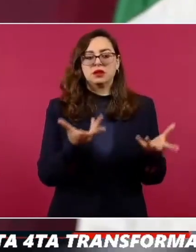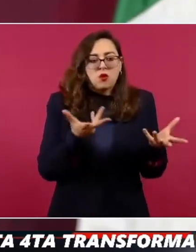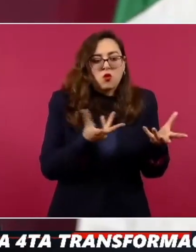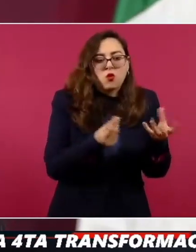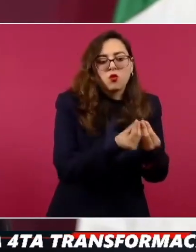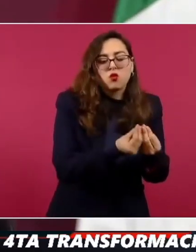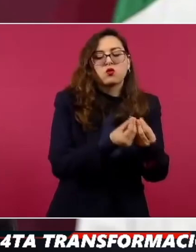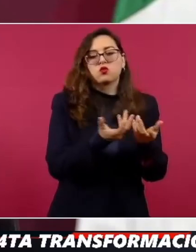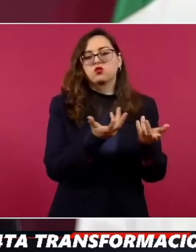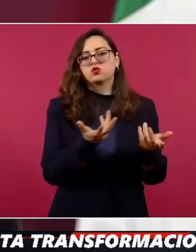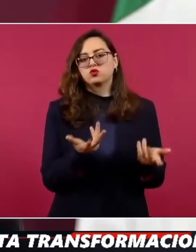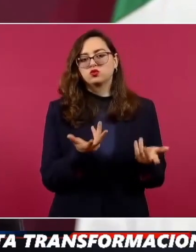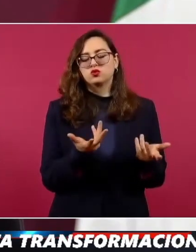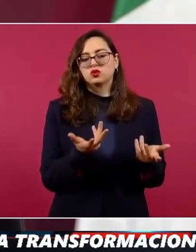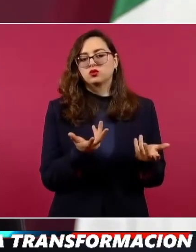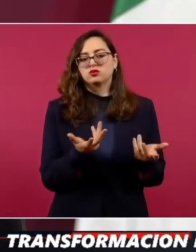la